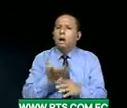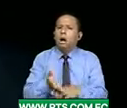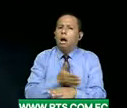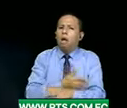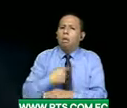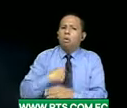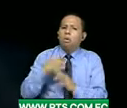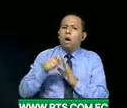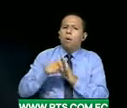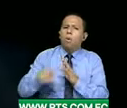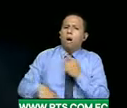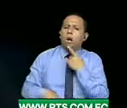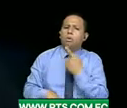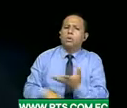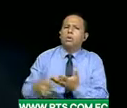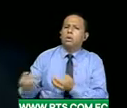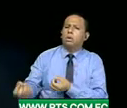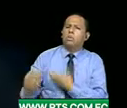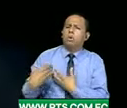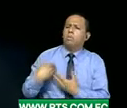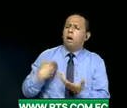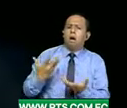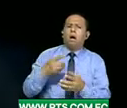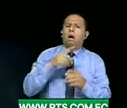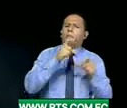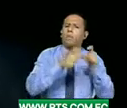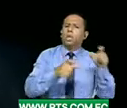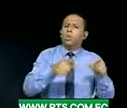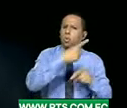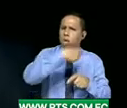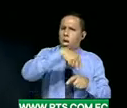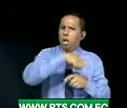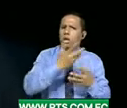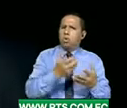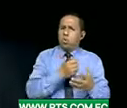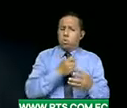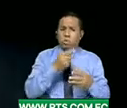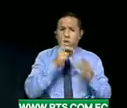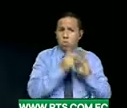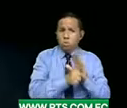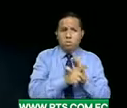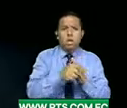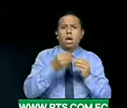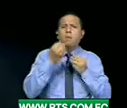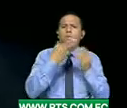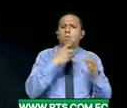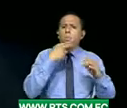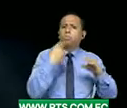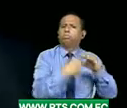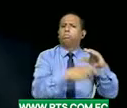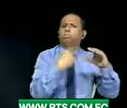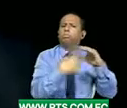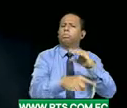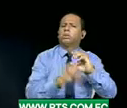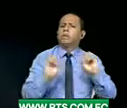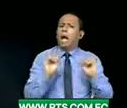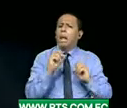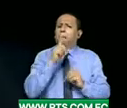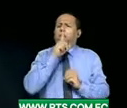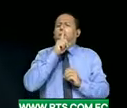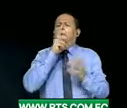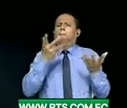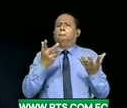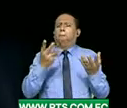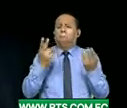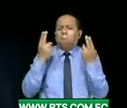los investigados acerca de la reapertura y por tanto no se nos permitió ejercer la contradicción en esa audiencia especialísima. Nos extraña